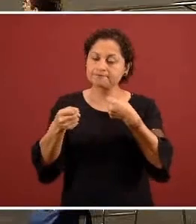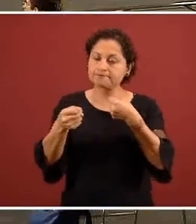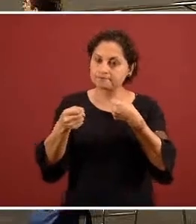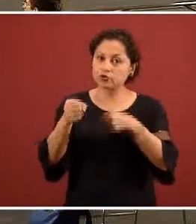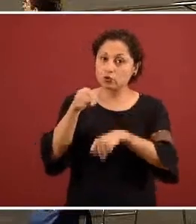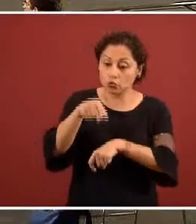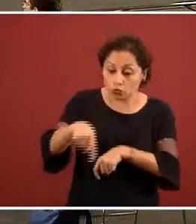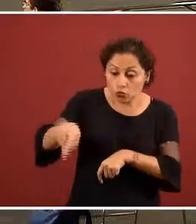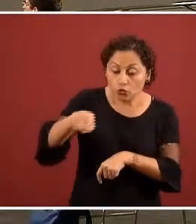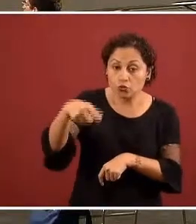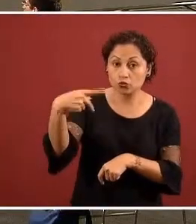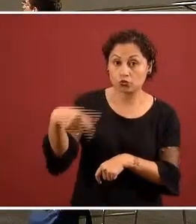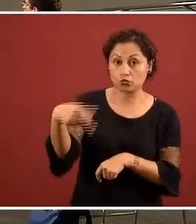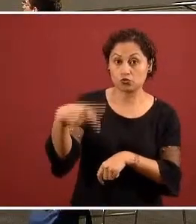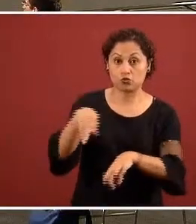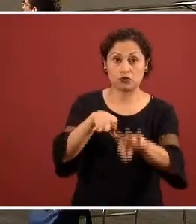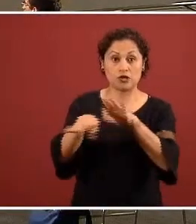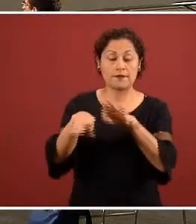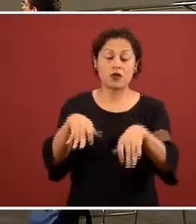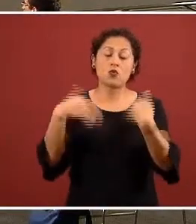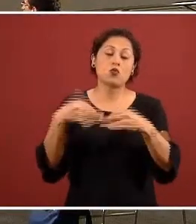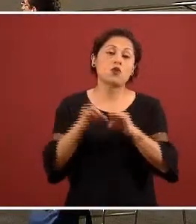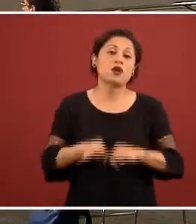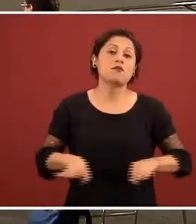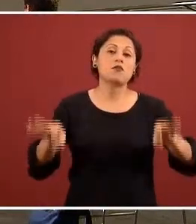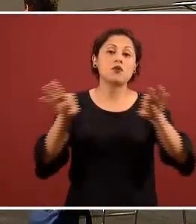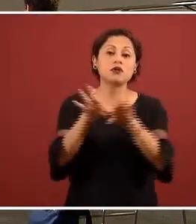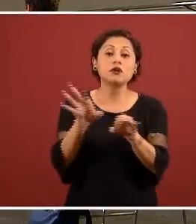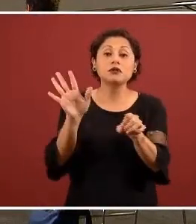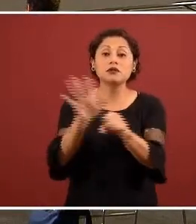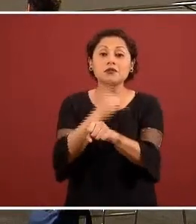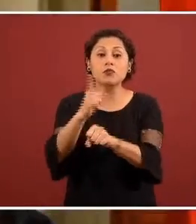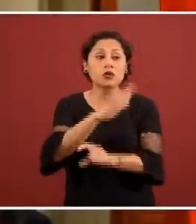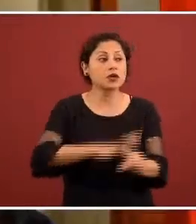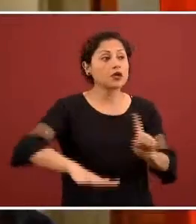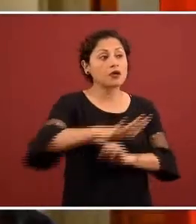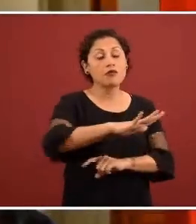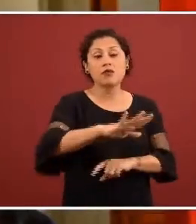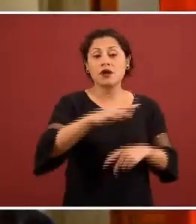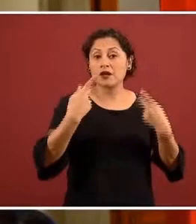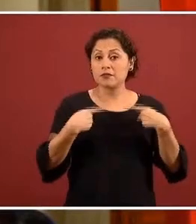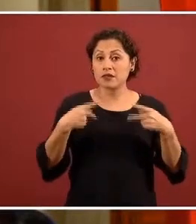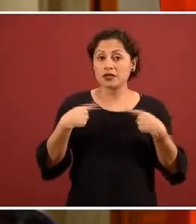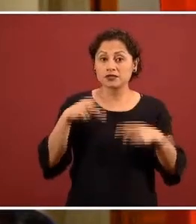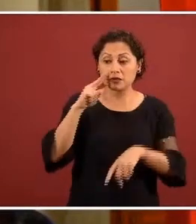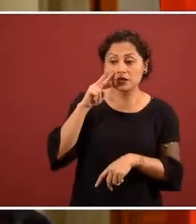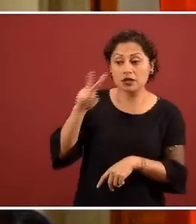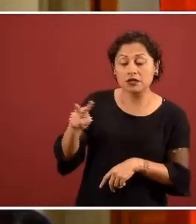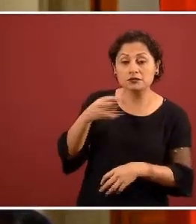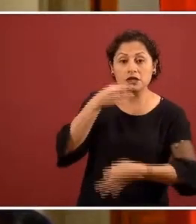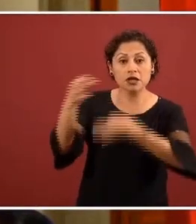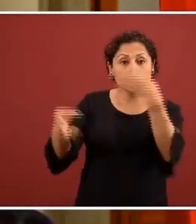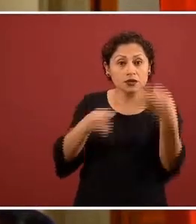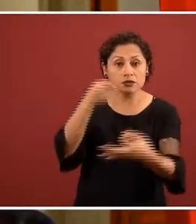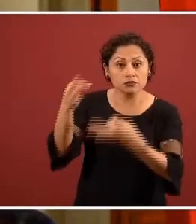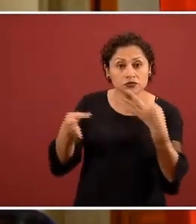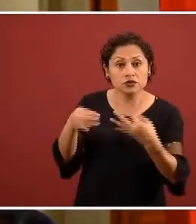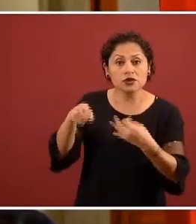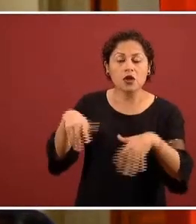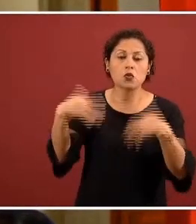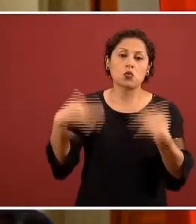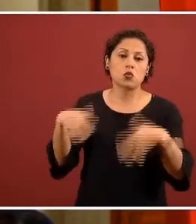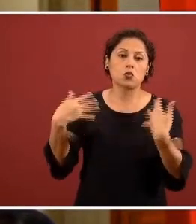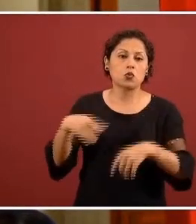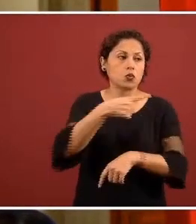medio de comunicación muy importante, porque la gente, toda la población creemos en todo lo que ustedes escriben, en